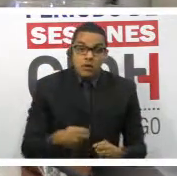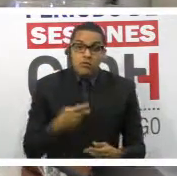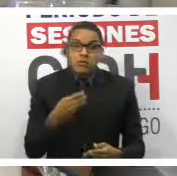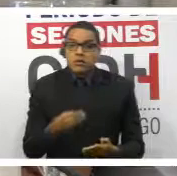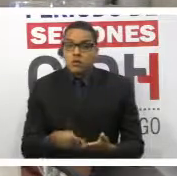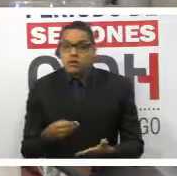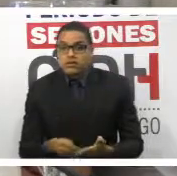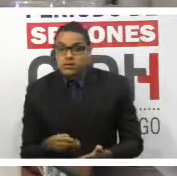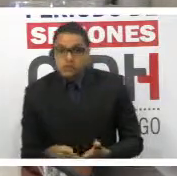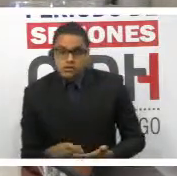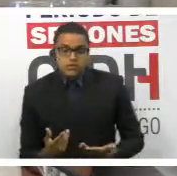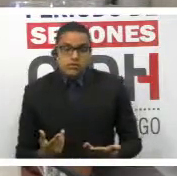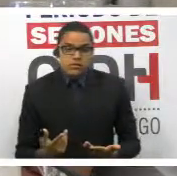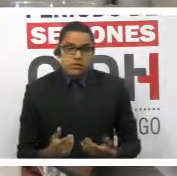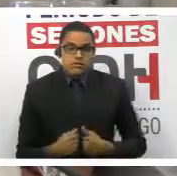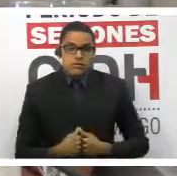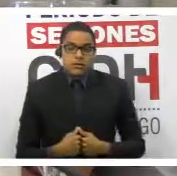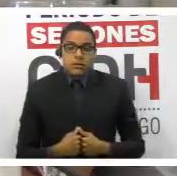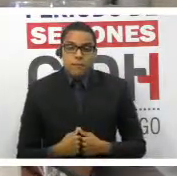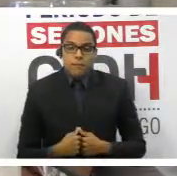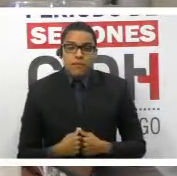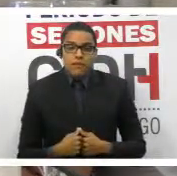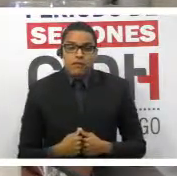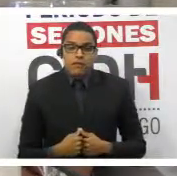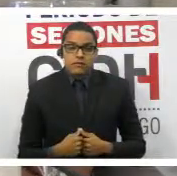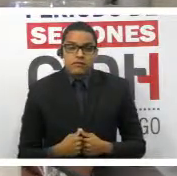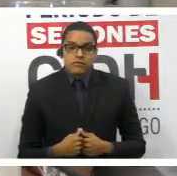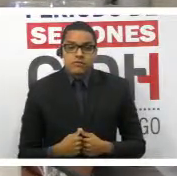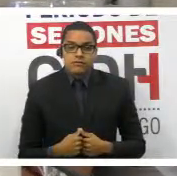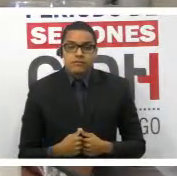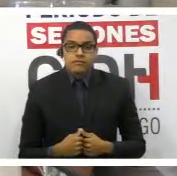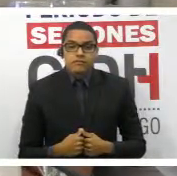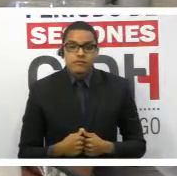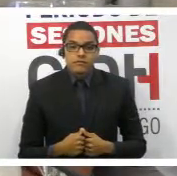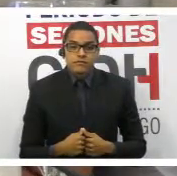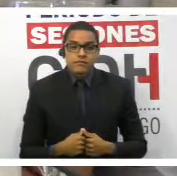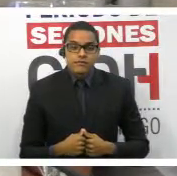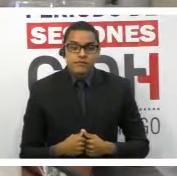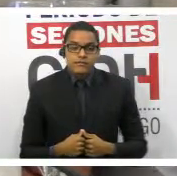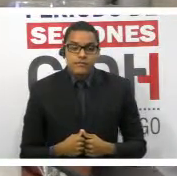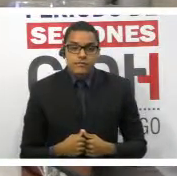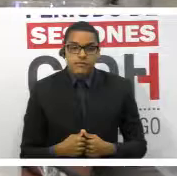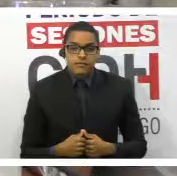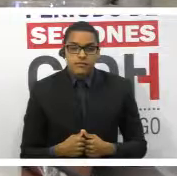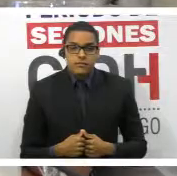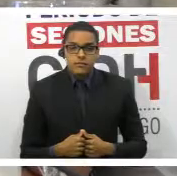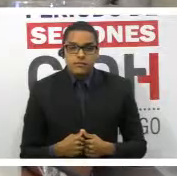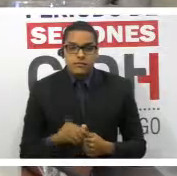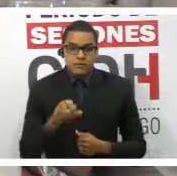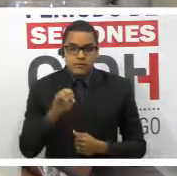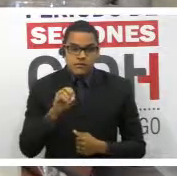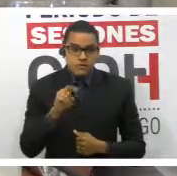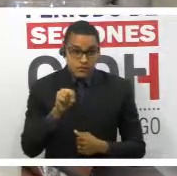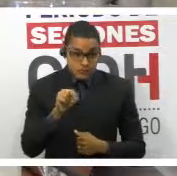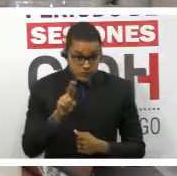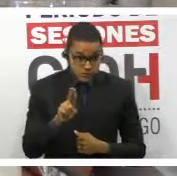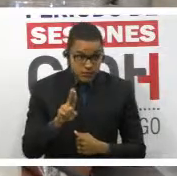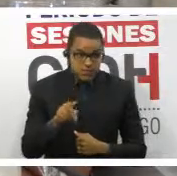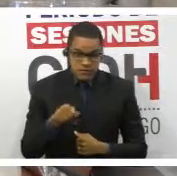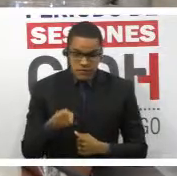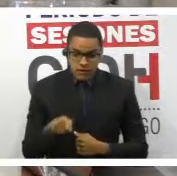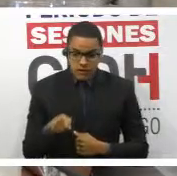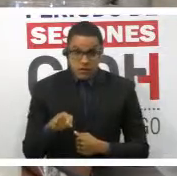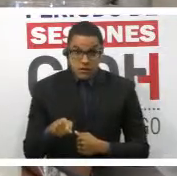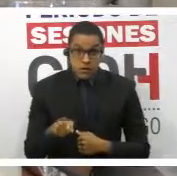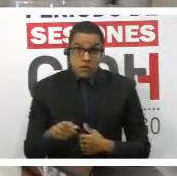el convenio de la onu con gran adhesión de los estados y refinan internos de